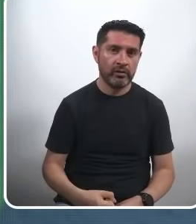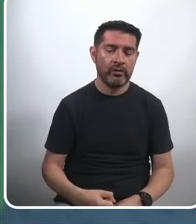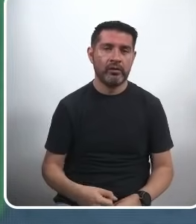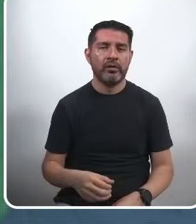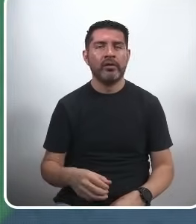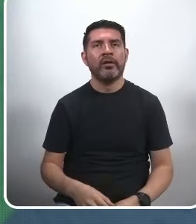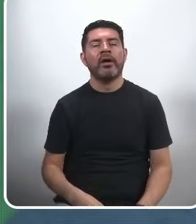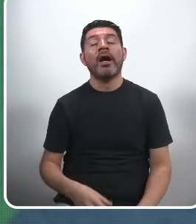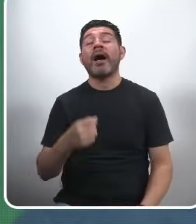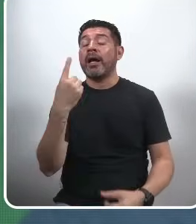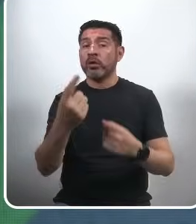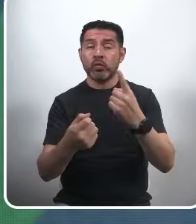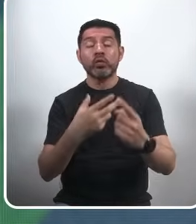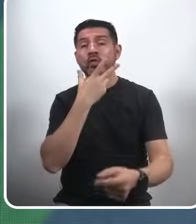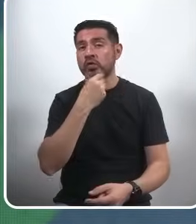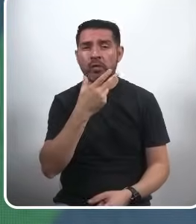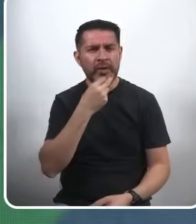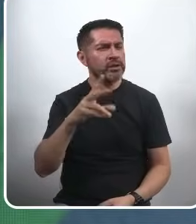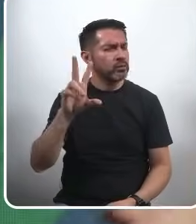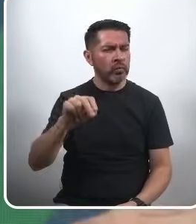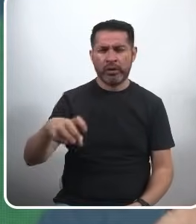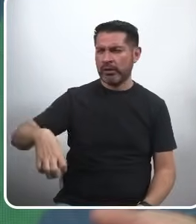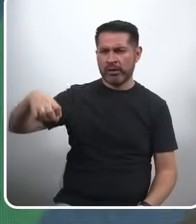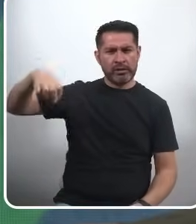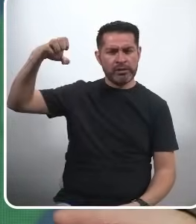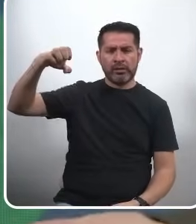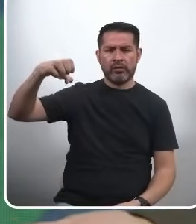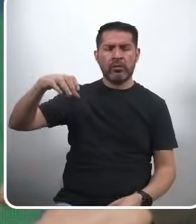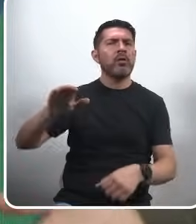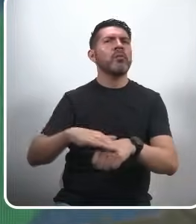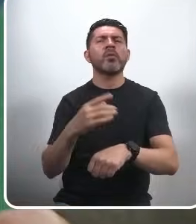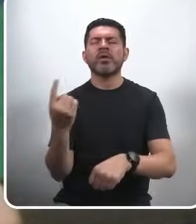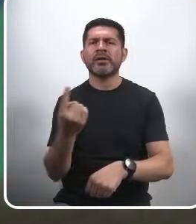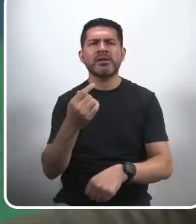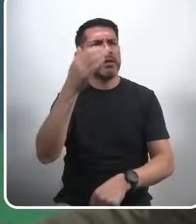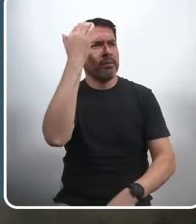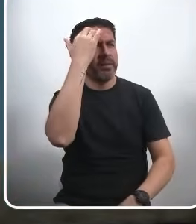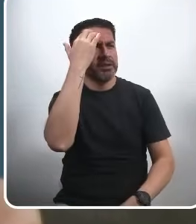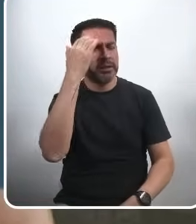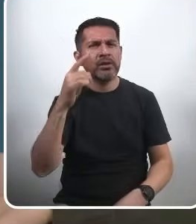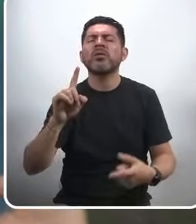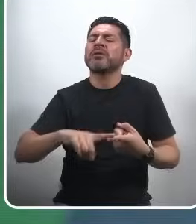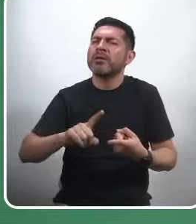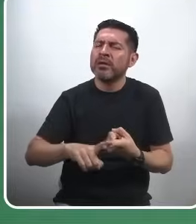madurado. Siguen con actitud de ¿quién me cuida a mí?